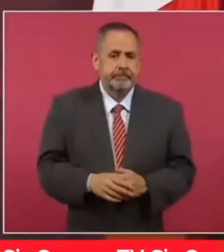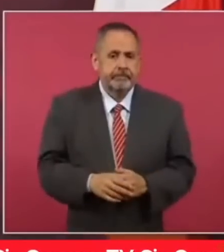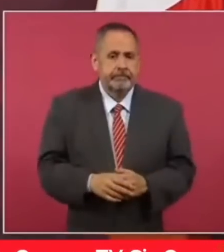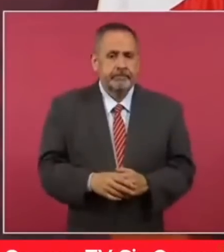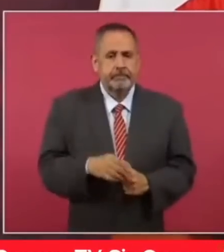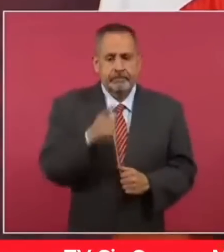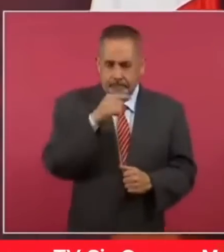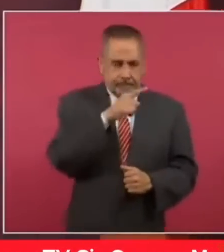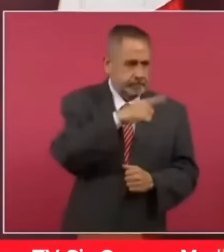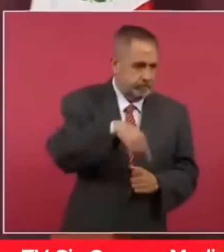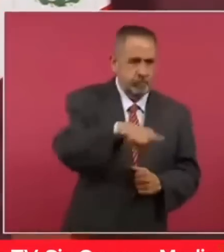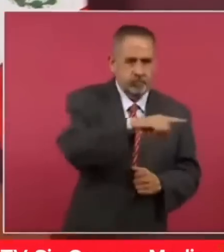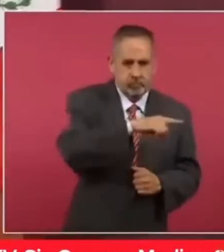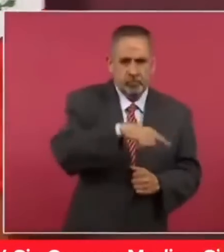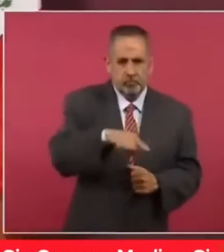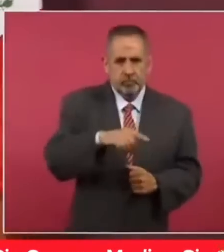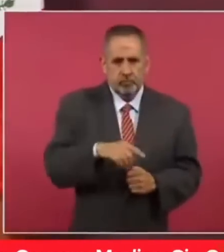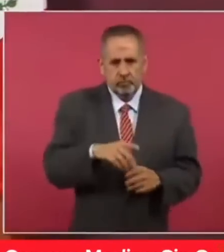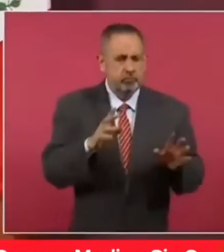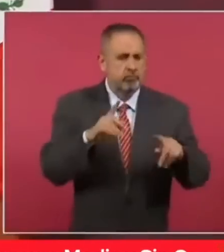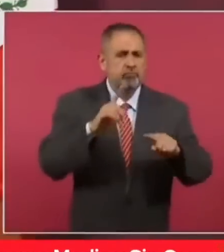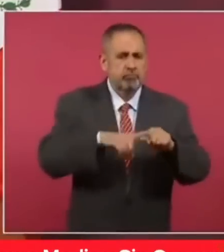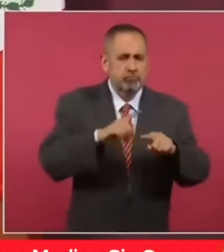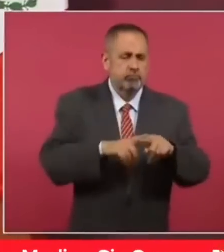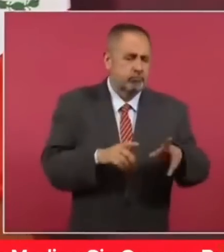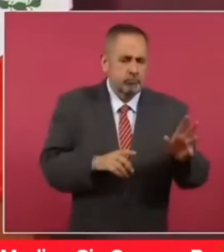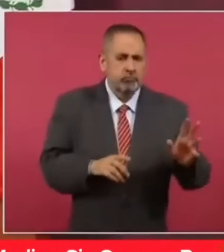Y ustedes, o quienes